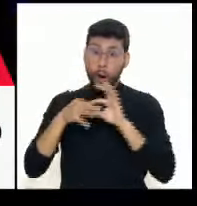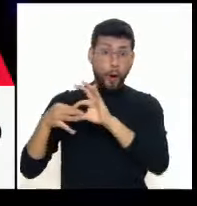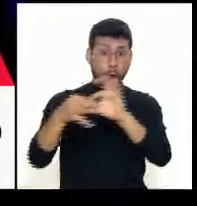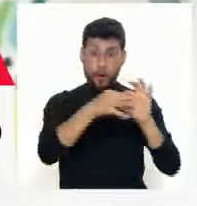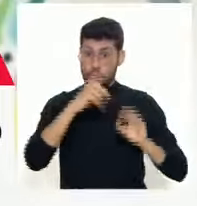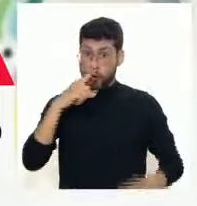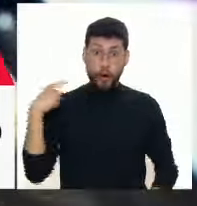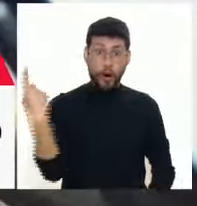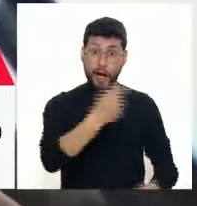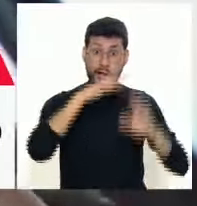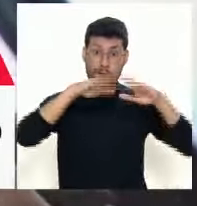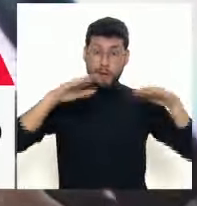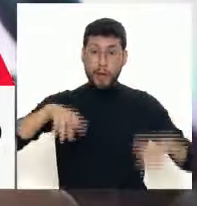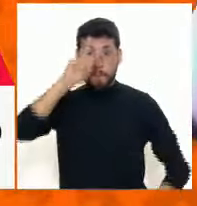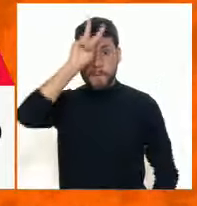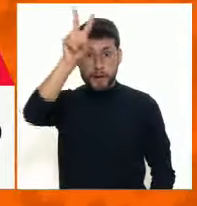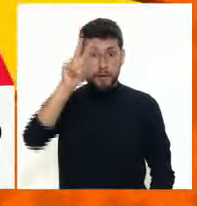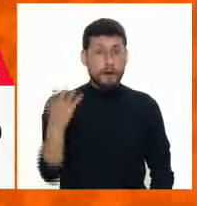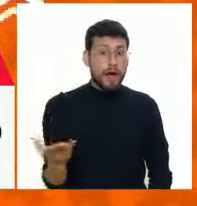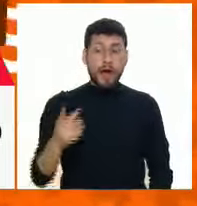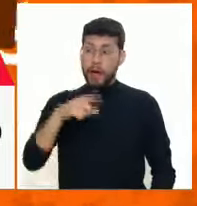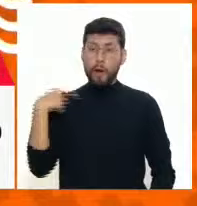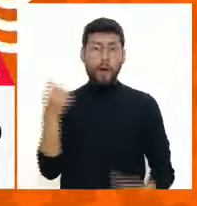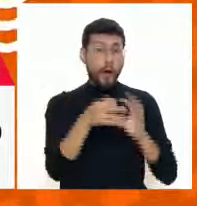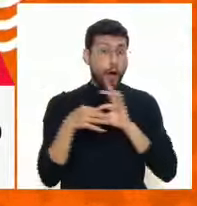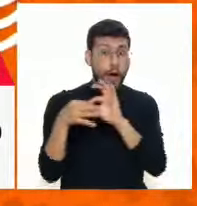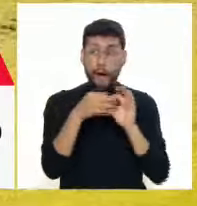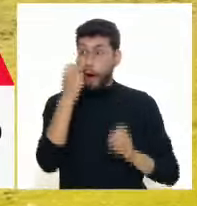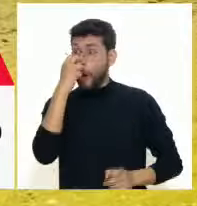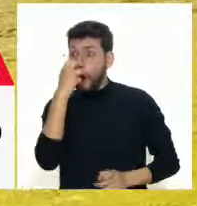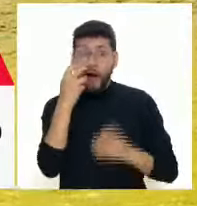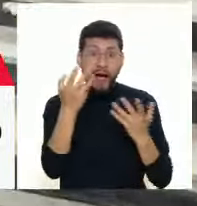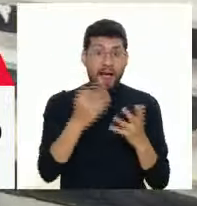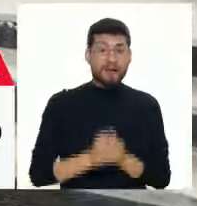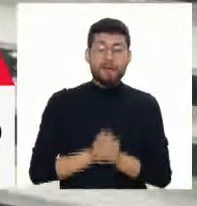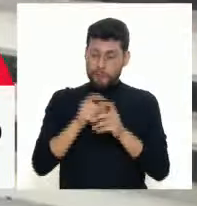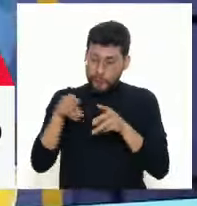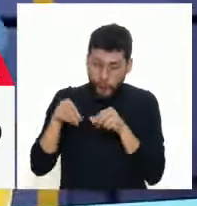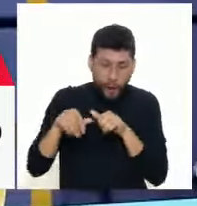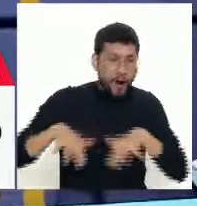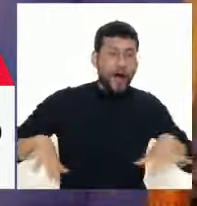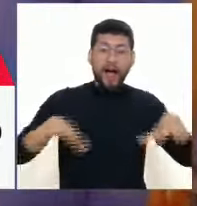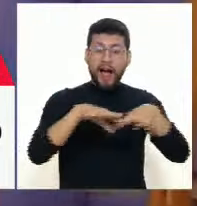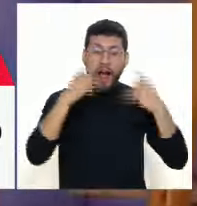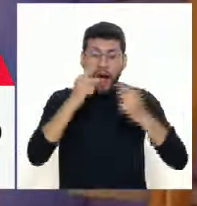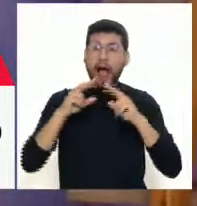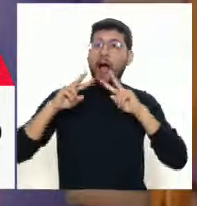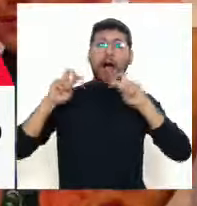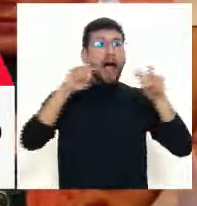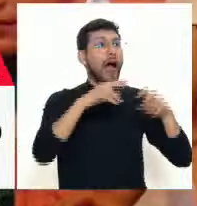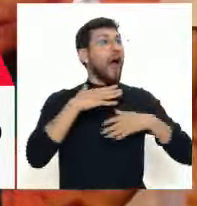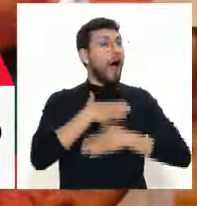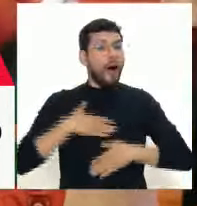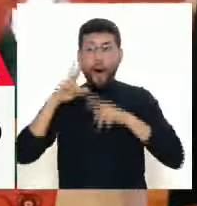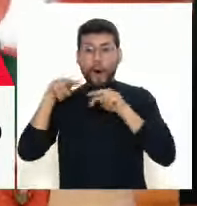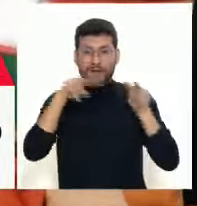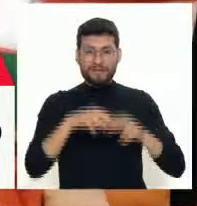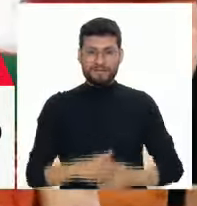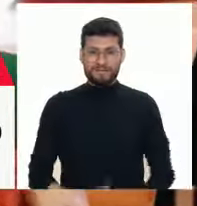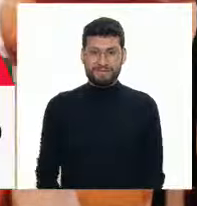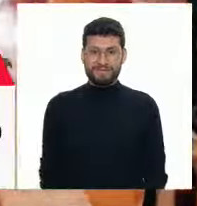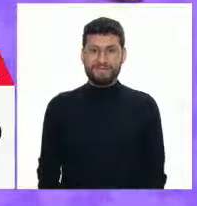a todos los niños del Perú. Nos une la curiosidad, la semilla de toda gran aventura. Otra misión